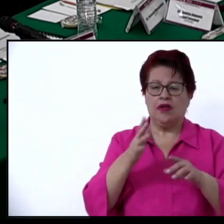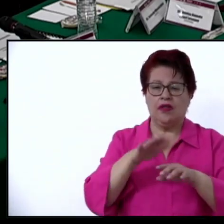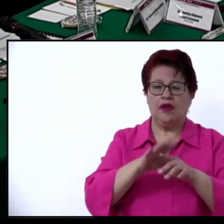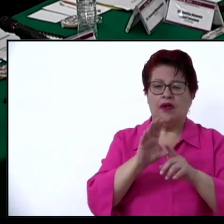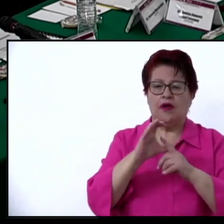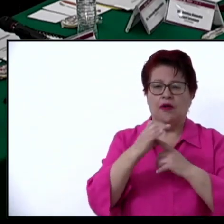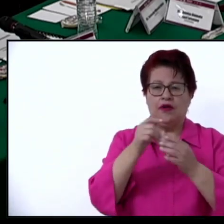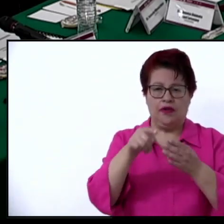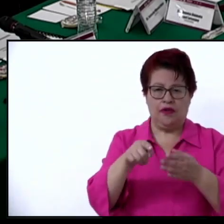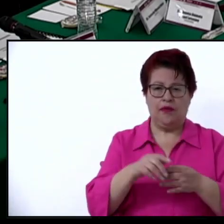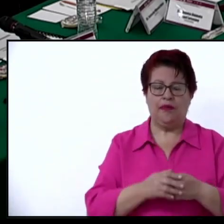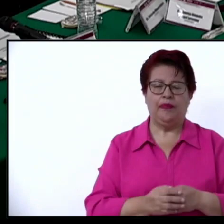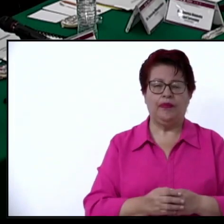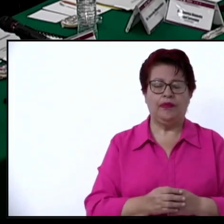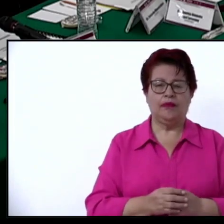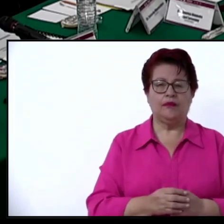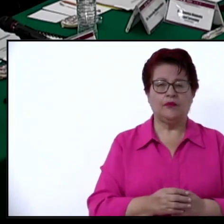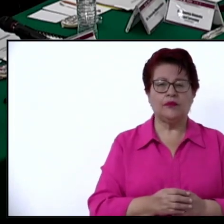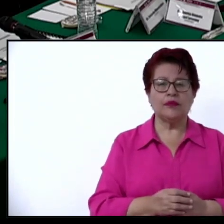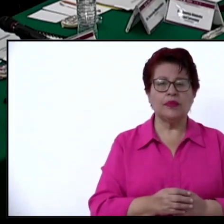comisión.